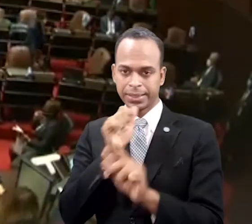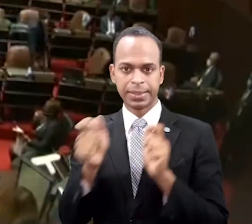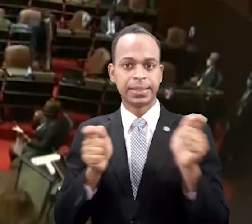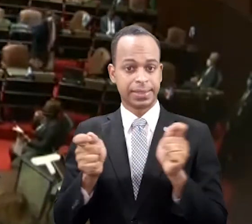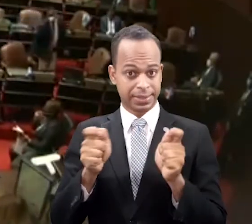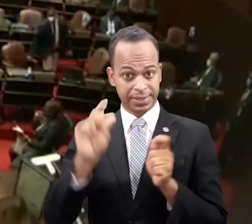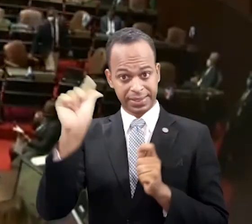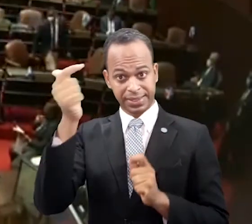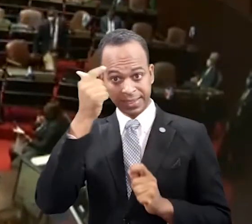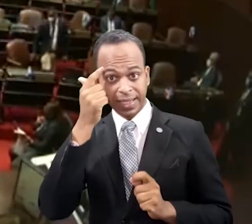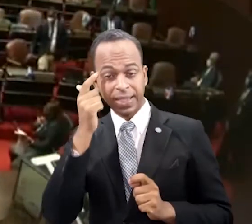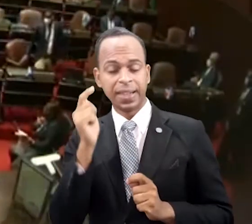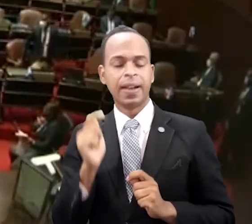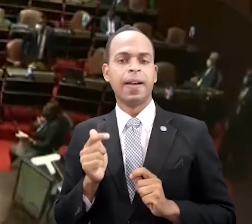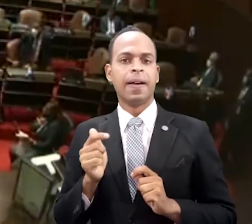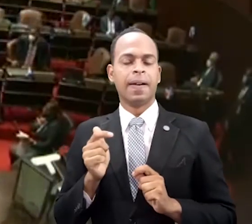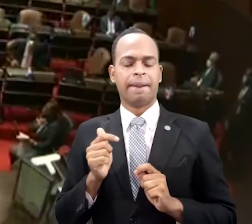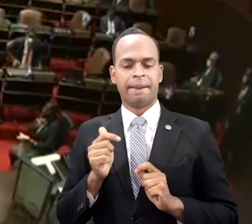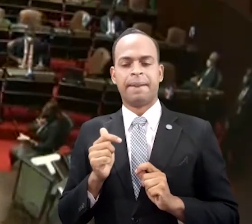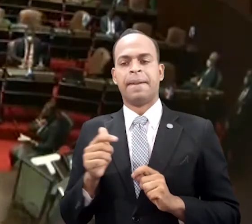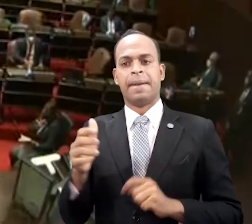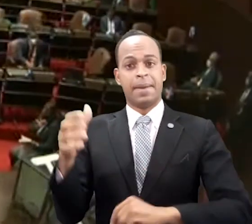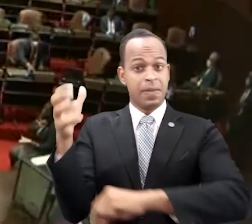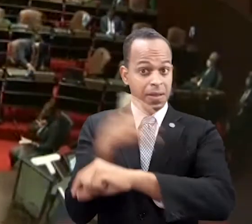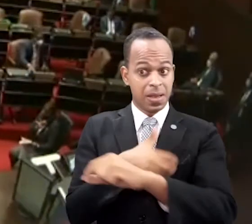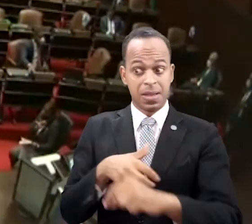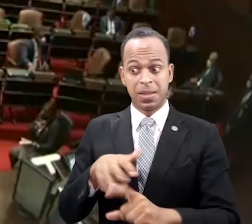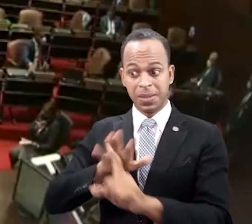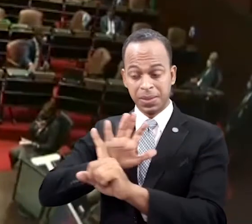poco controlado del poder.